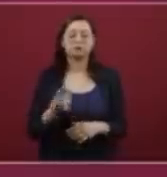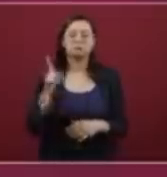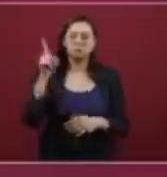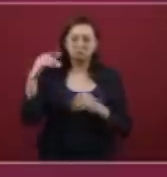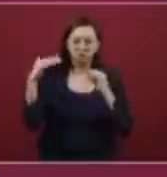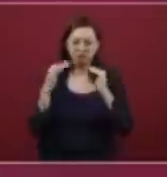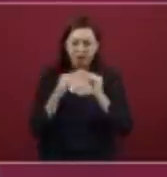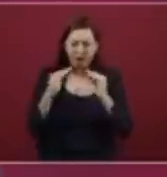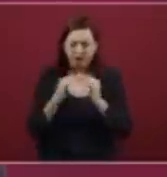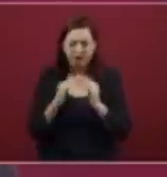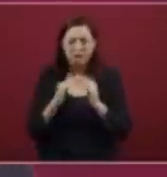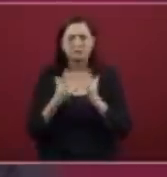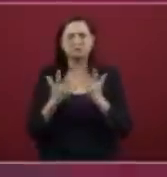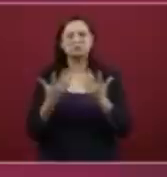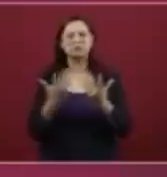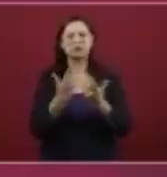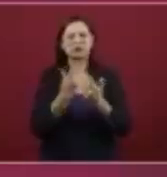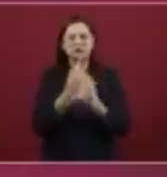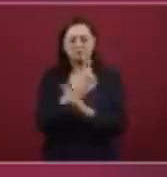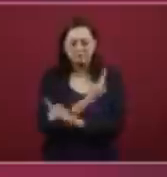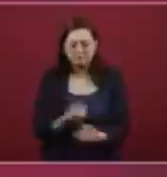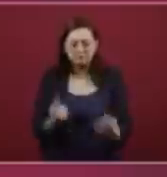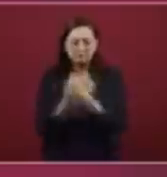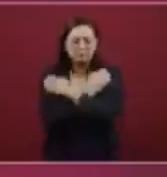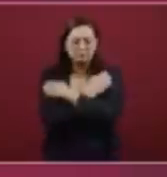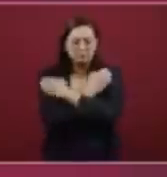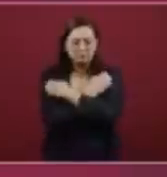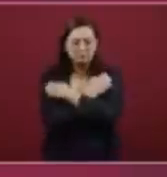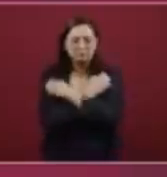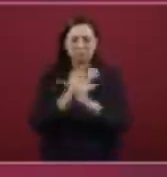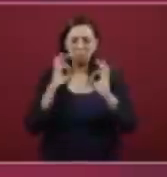vivienda, educación para sus hijos,